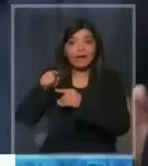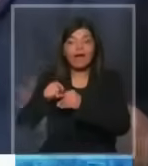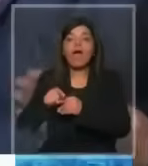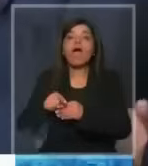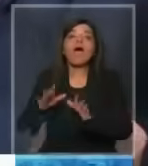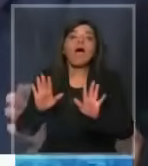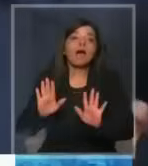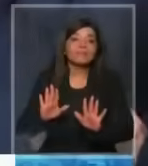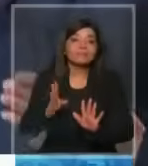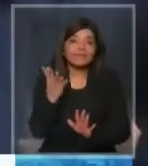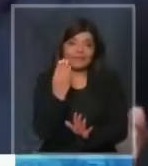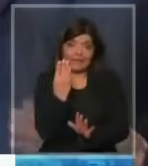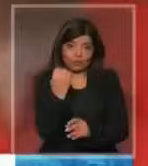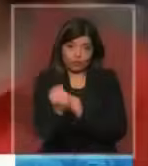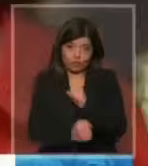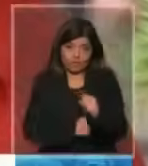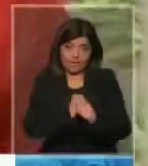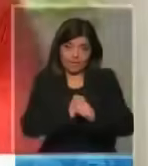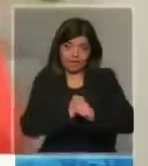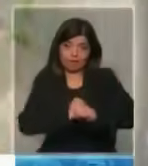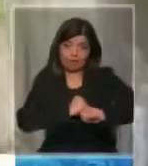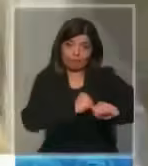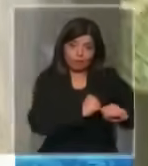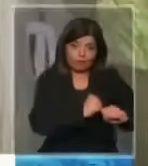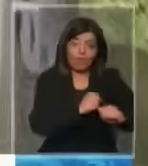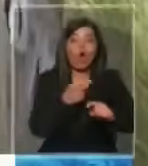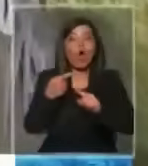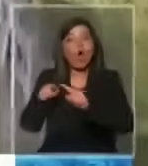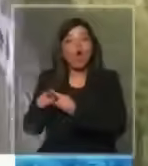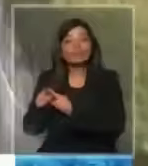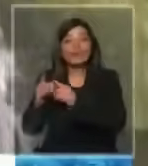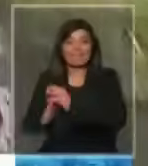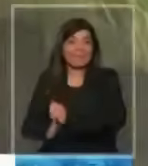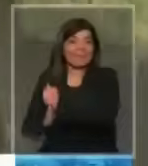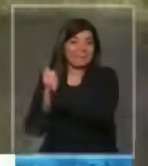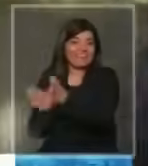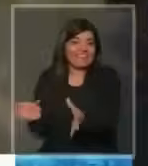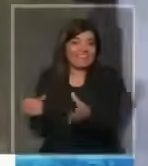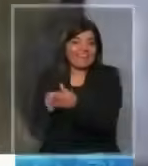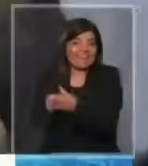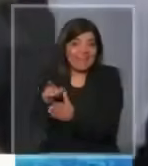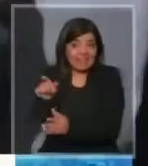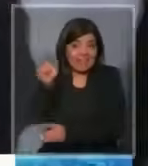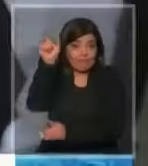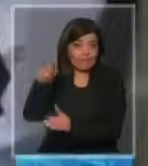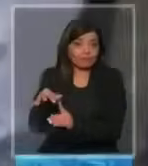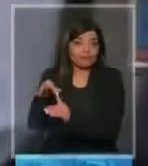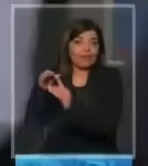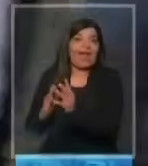Tras 14 años de oposición, vuelven a liderar, con Keir Starmer a la cabeza.